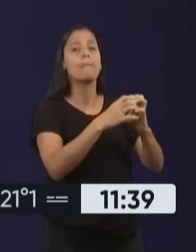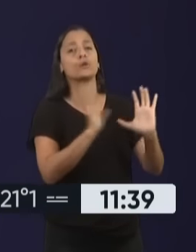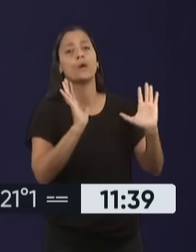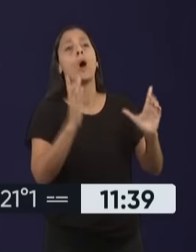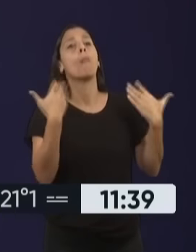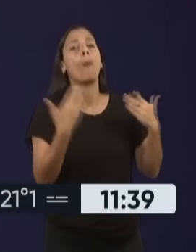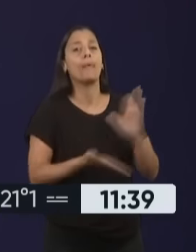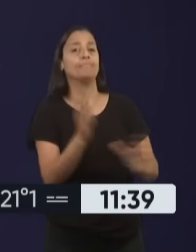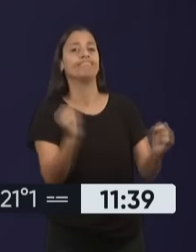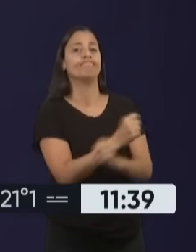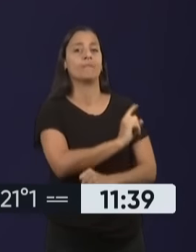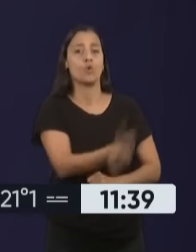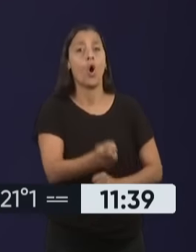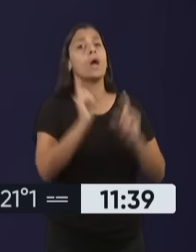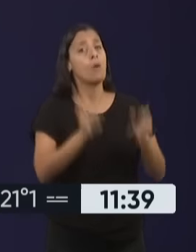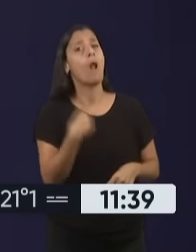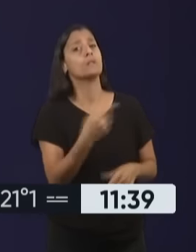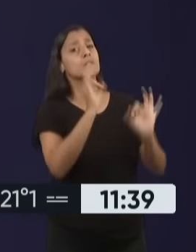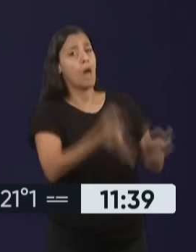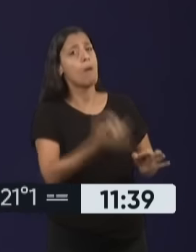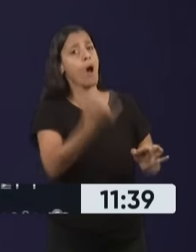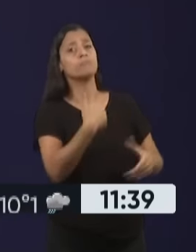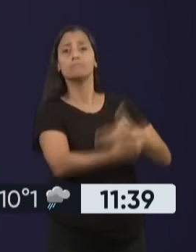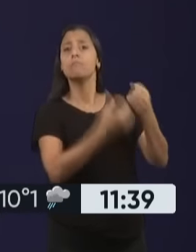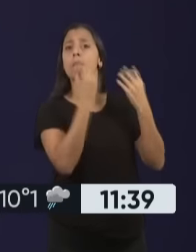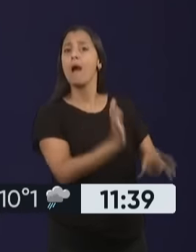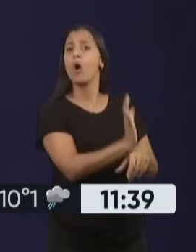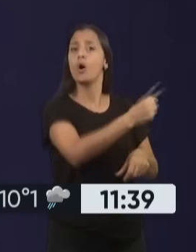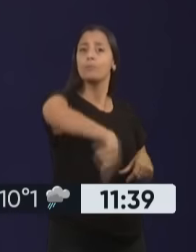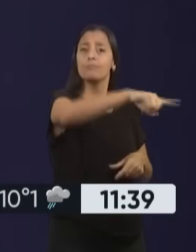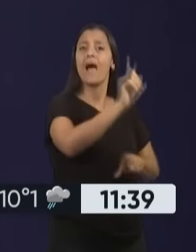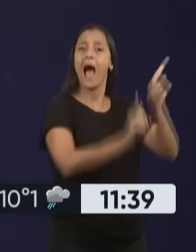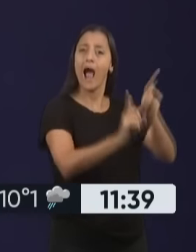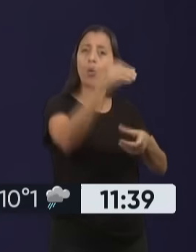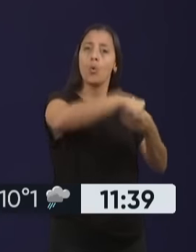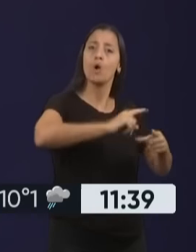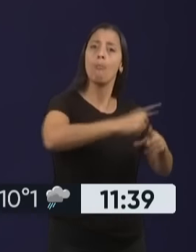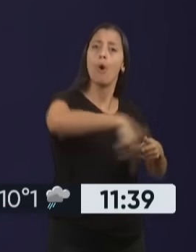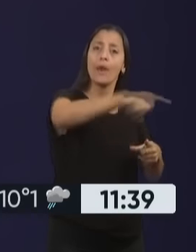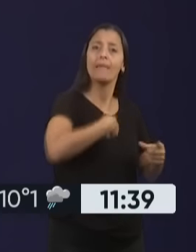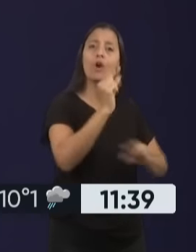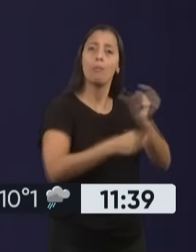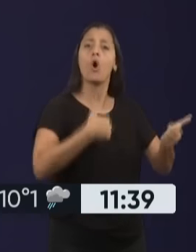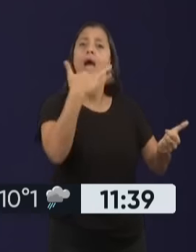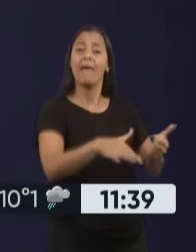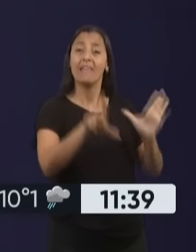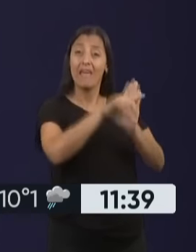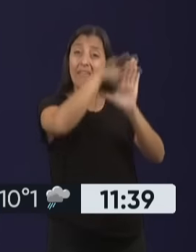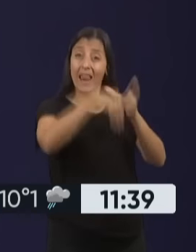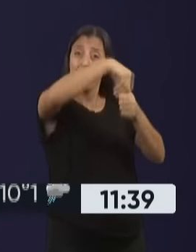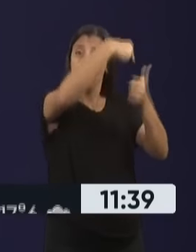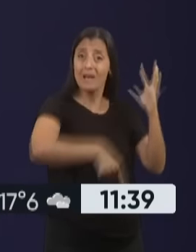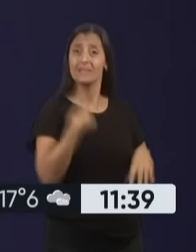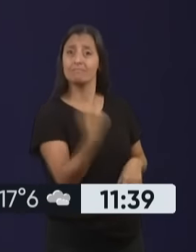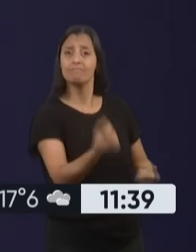entendemos que hubo una evolución de parte de la política en entender que la ley bases no era nuestra que la ley bases era para